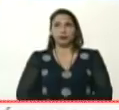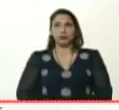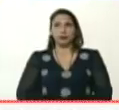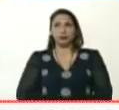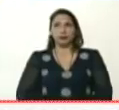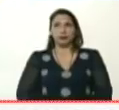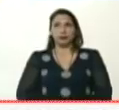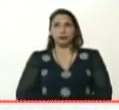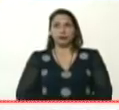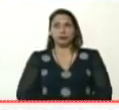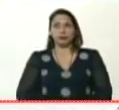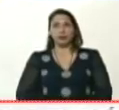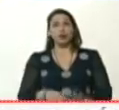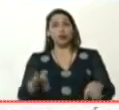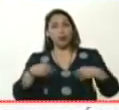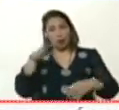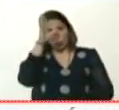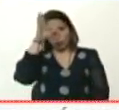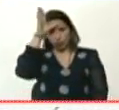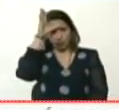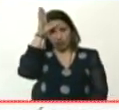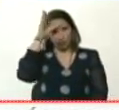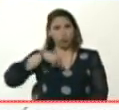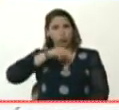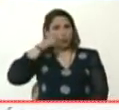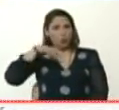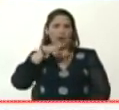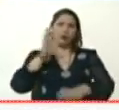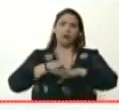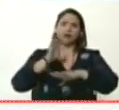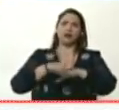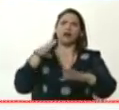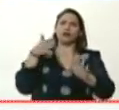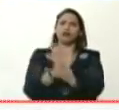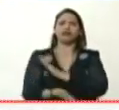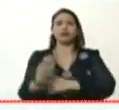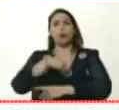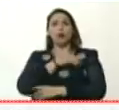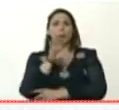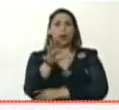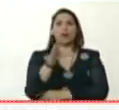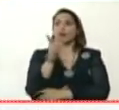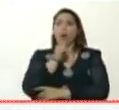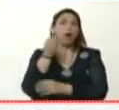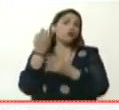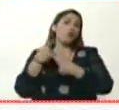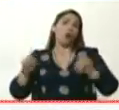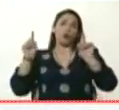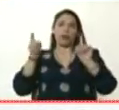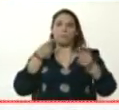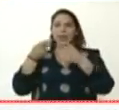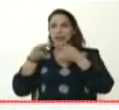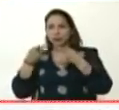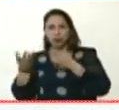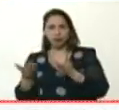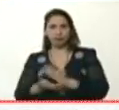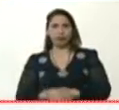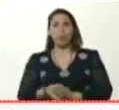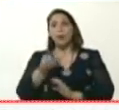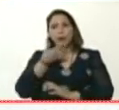ha tomado conciencia de lo que está ocurriendo en nuestro país. Si no, no habría otra explicación. Si